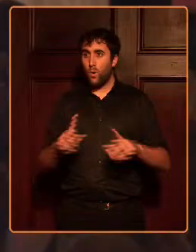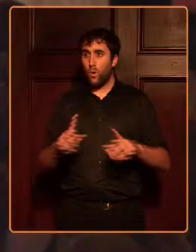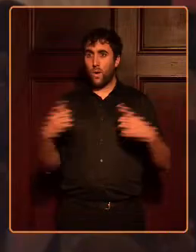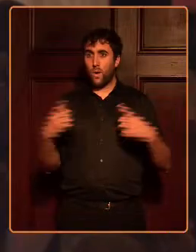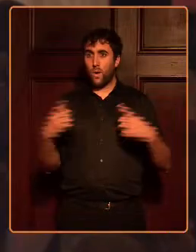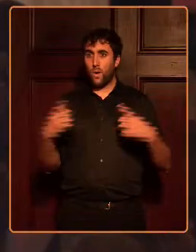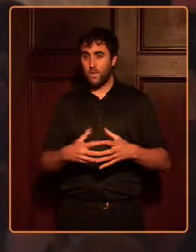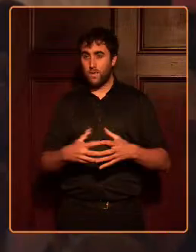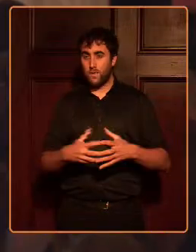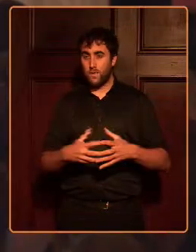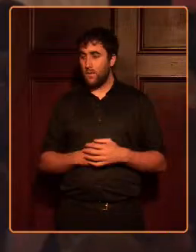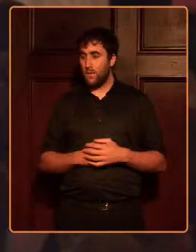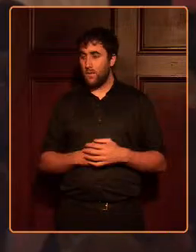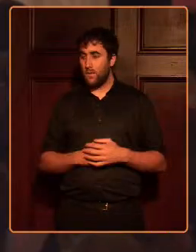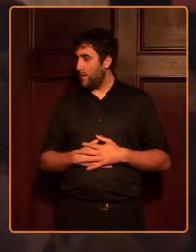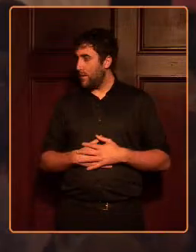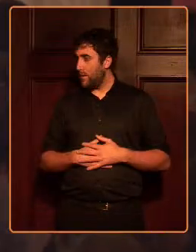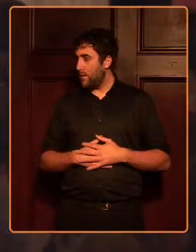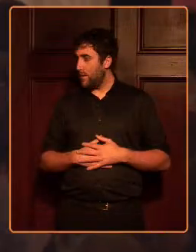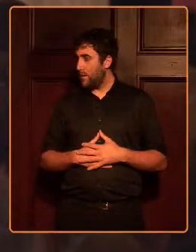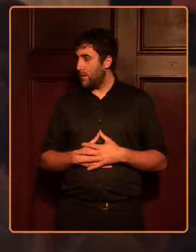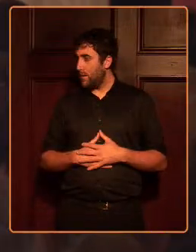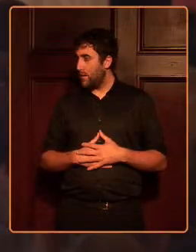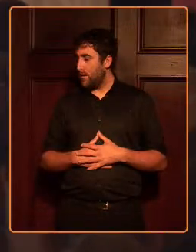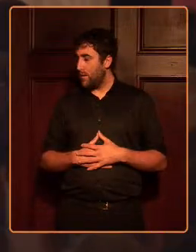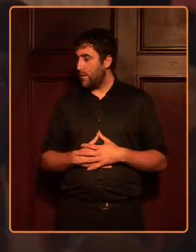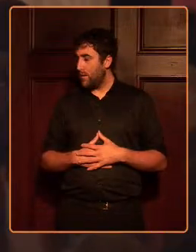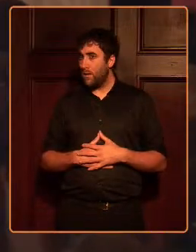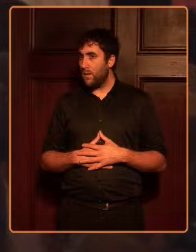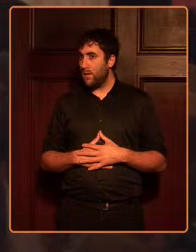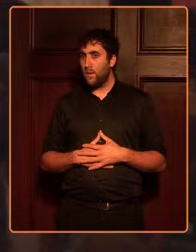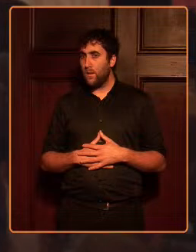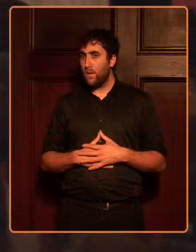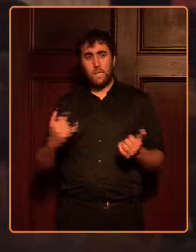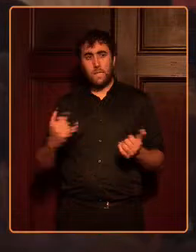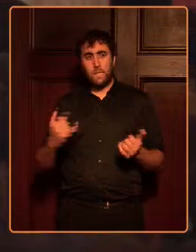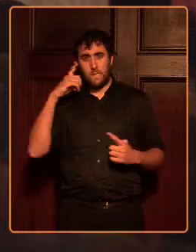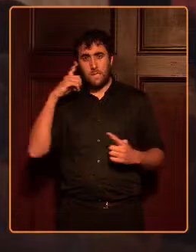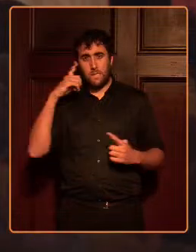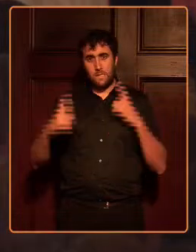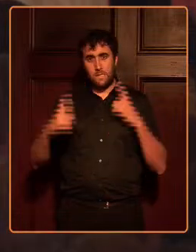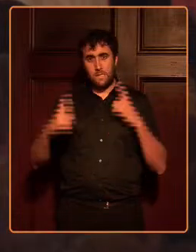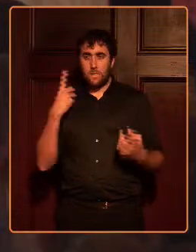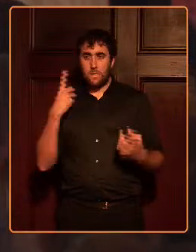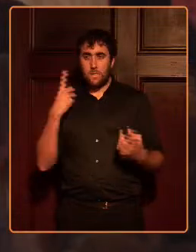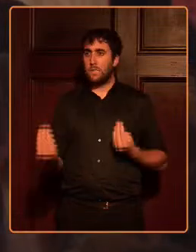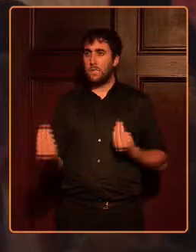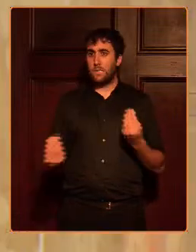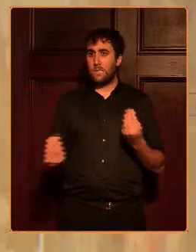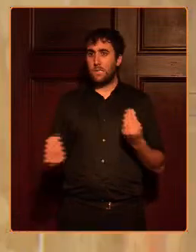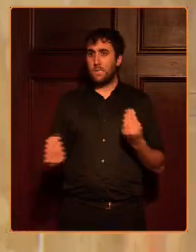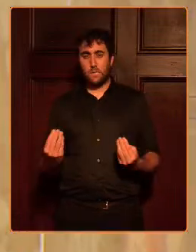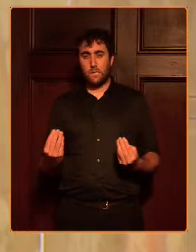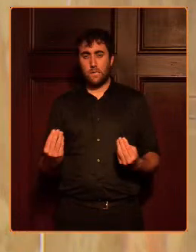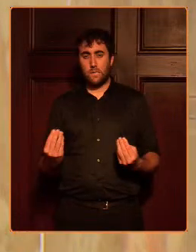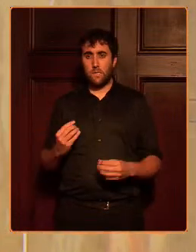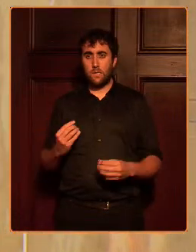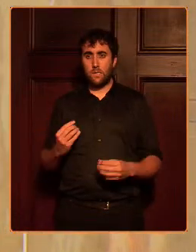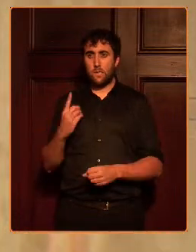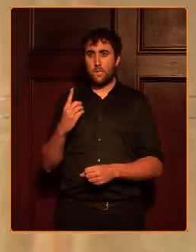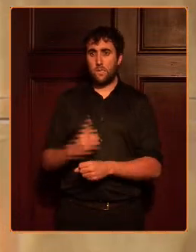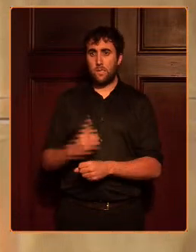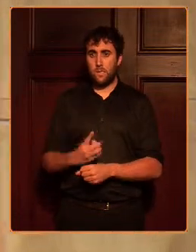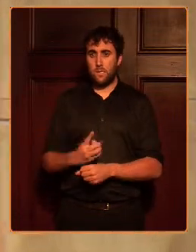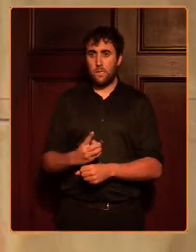ustedes. Le di muchas vueltas a esta presentación y decidí que no iba a hablar